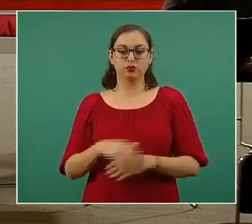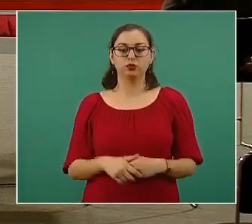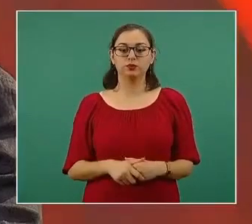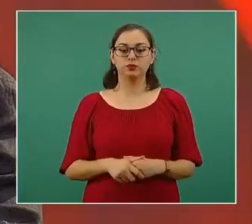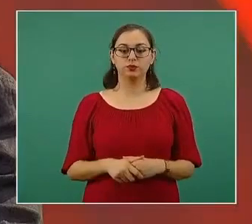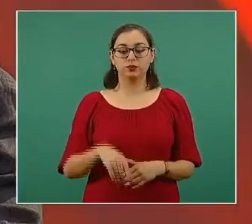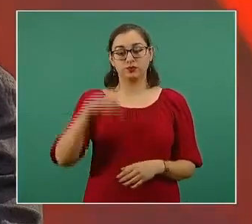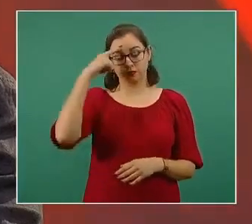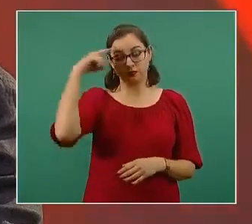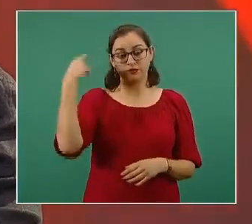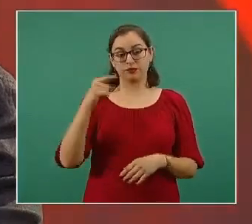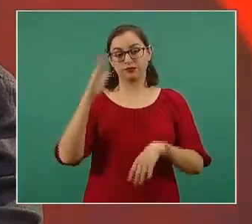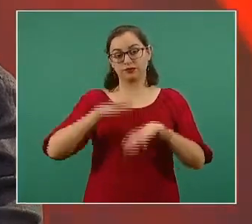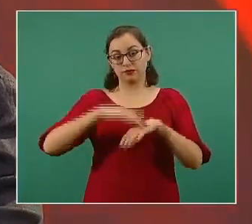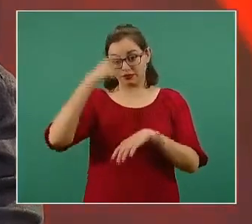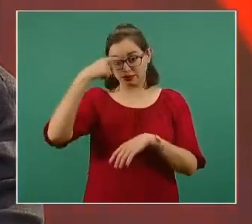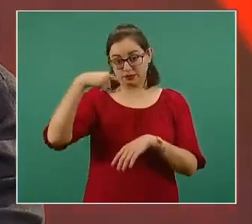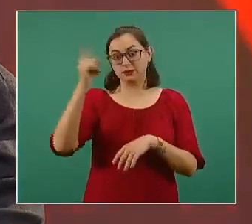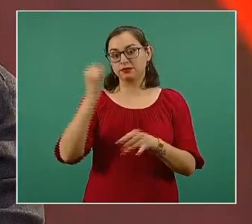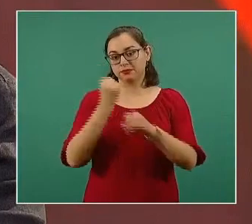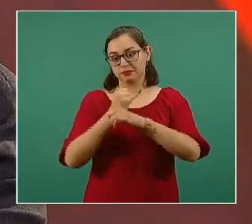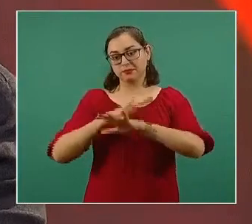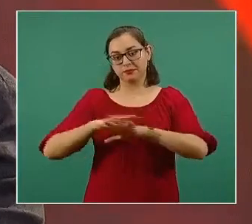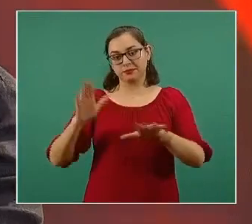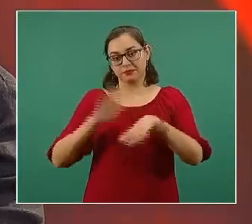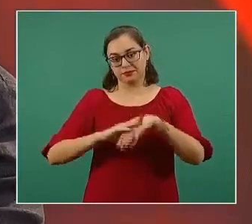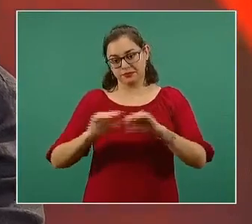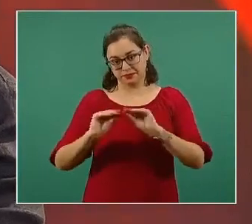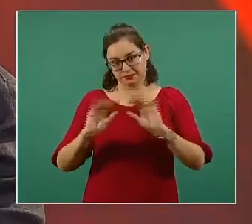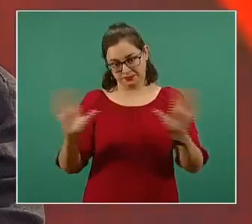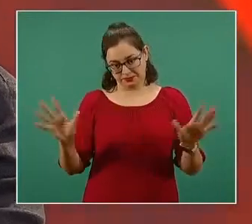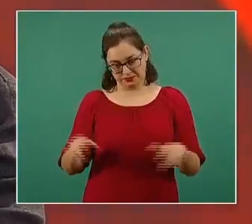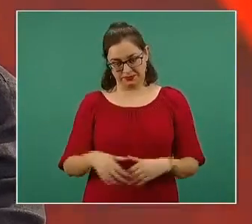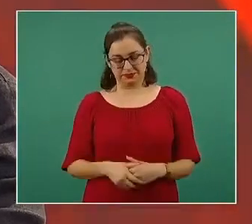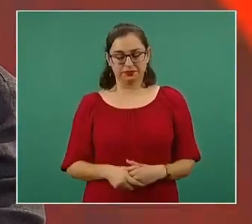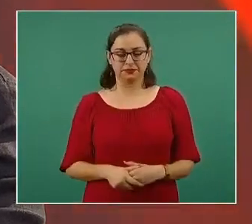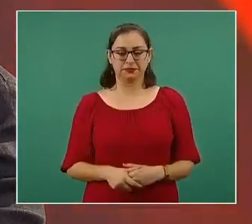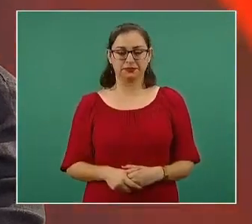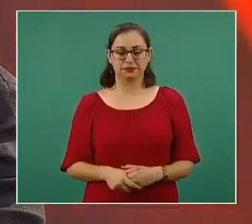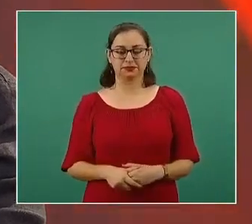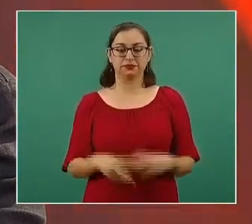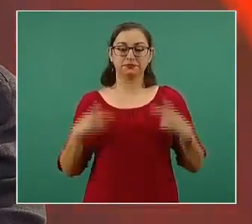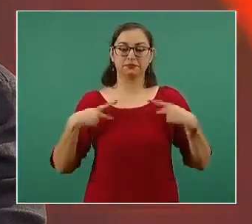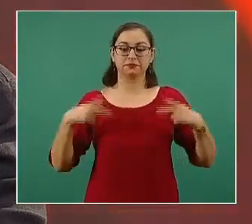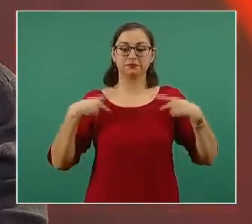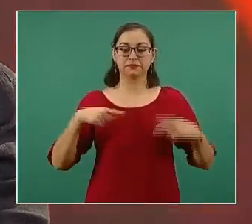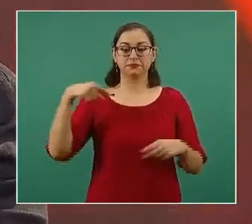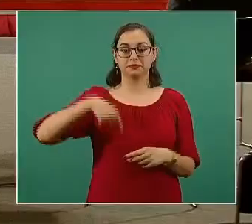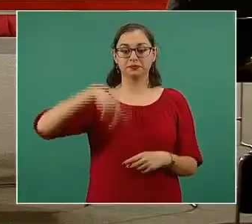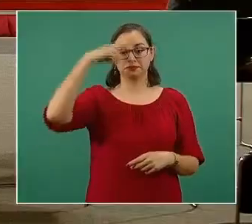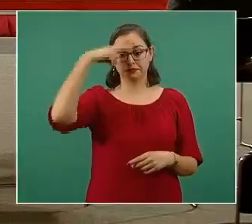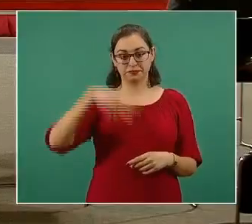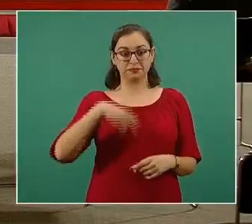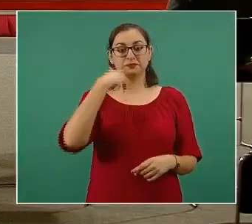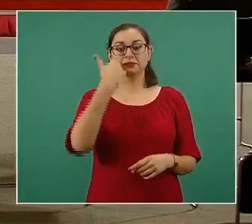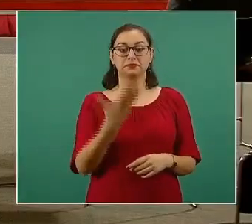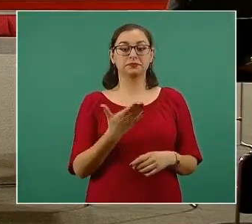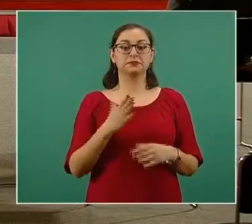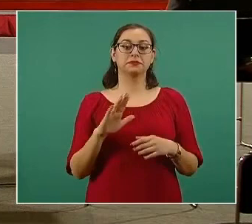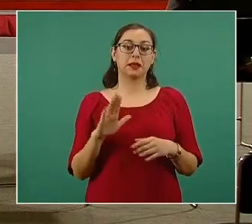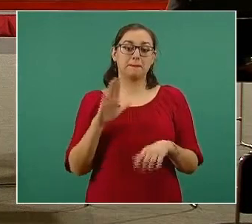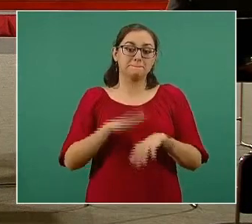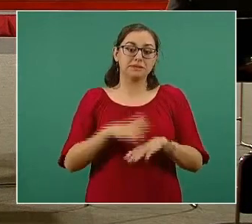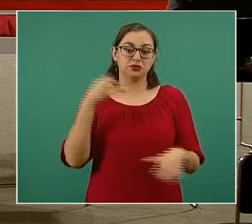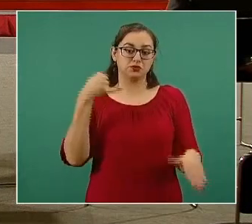vacunacovid.salud.gov.mx para que sea más fácil para usted y todas las personas en México que quieran conocer